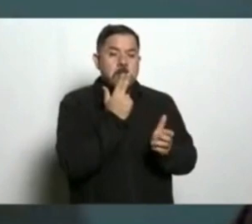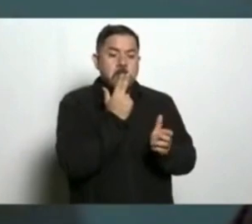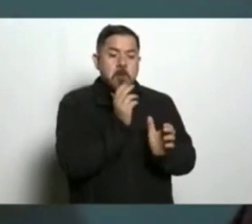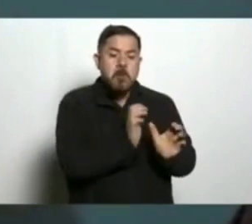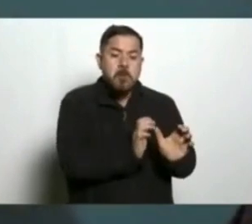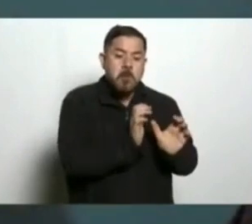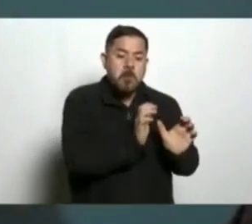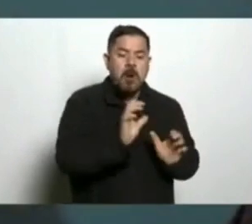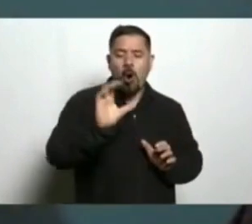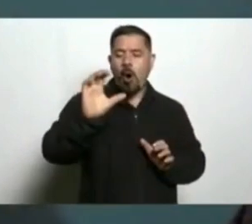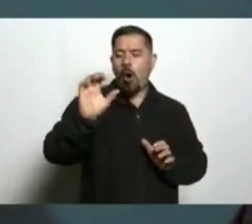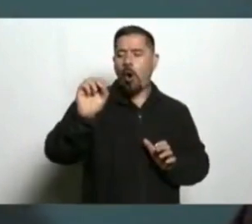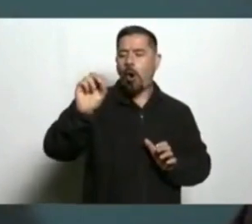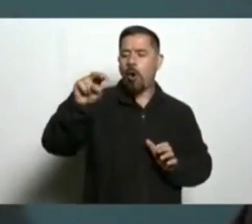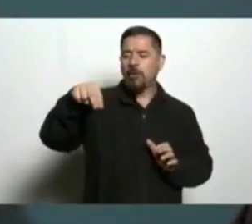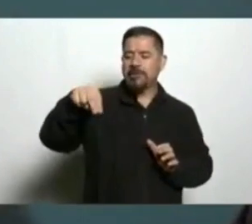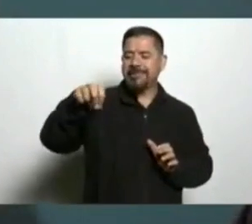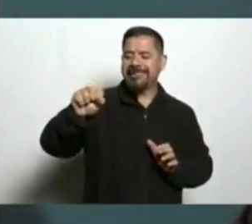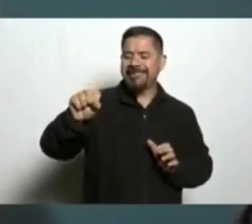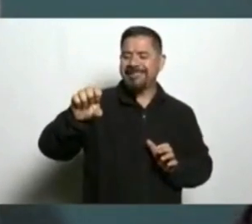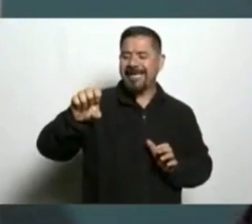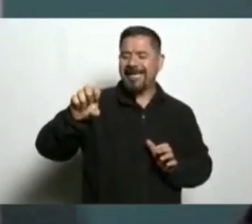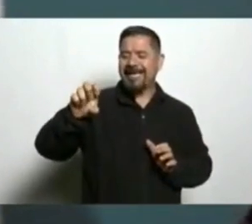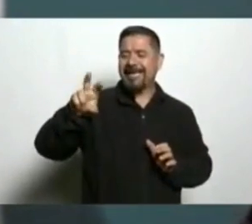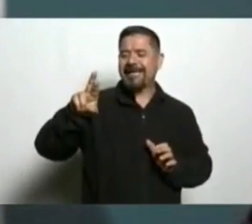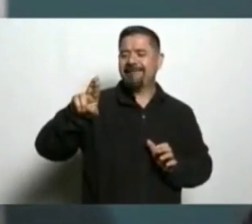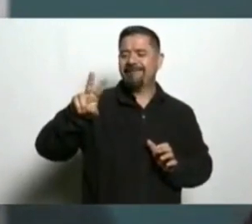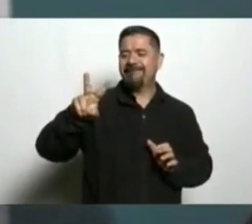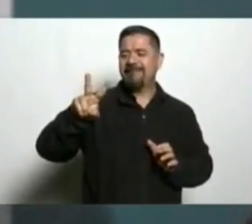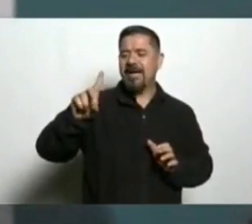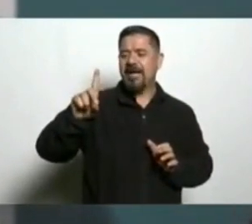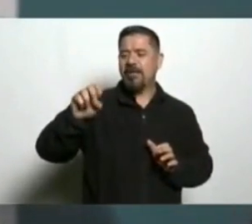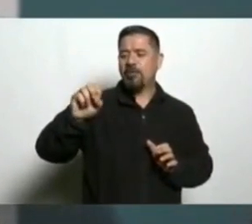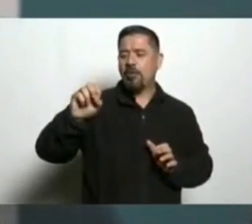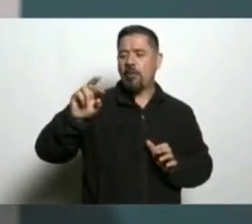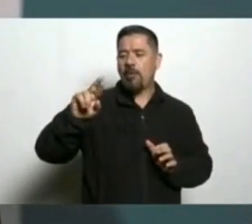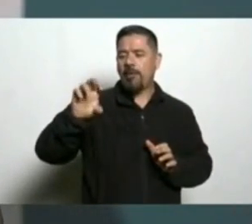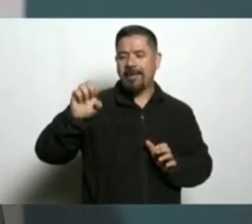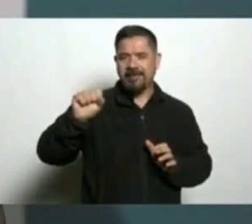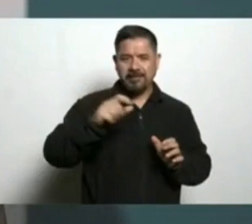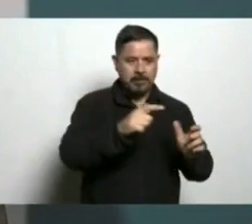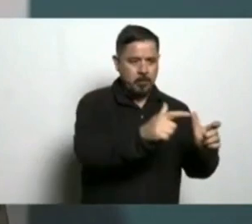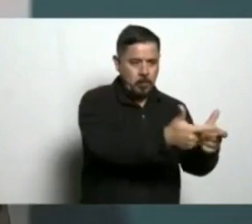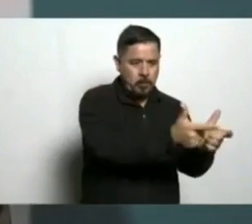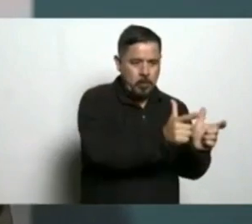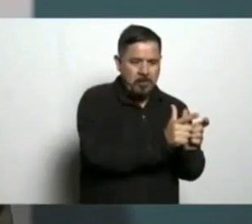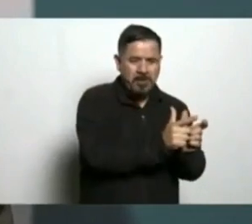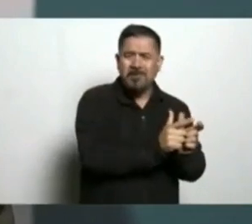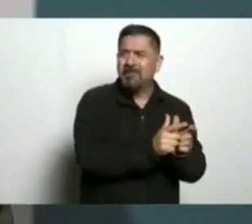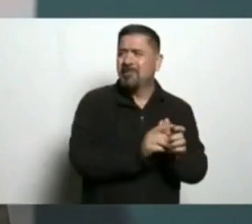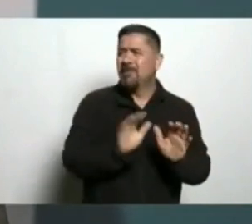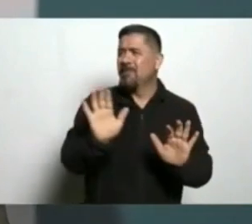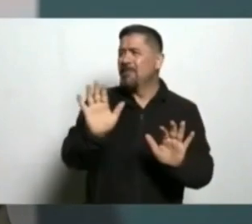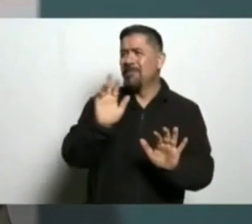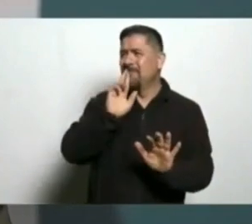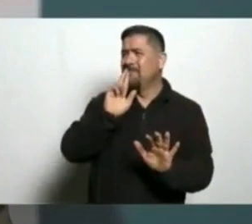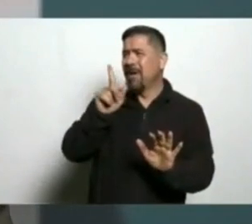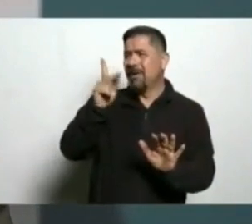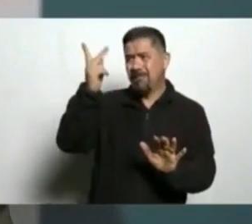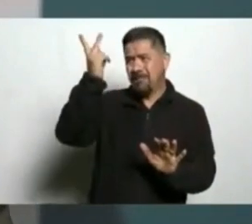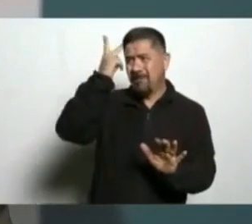decir que estábamos mejor con Porfirio Díaz